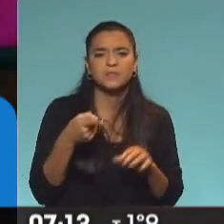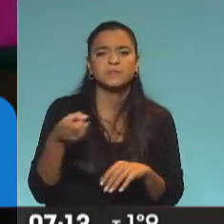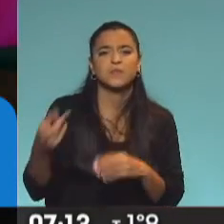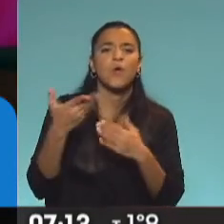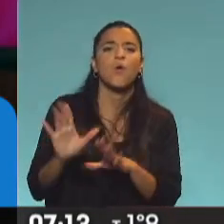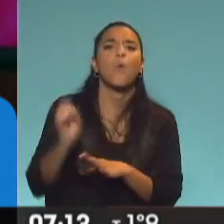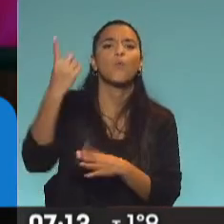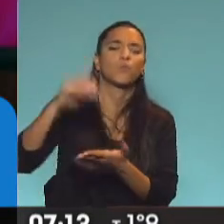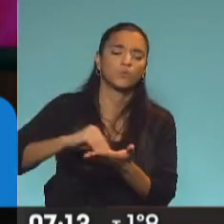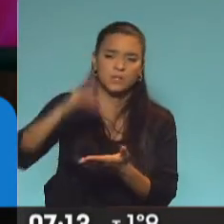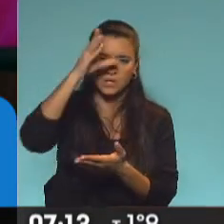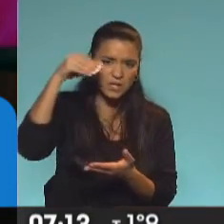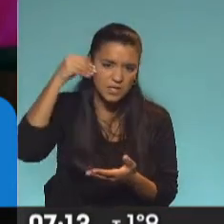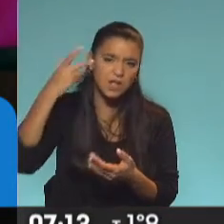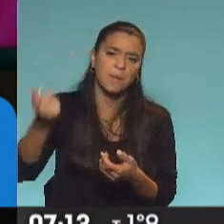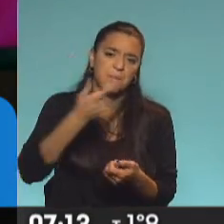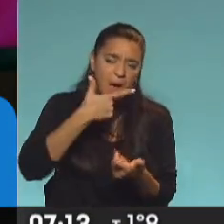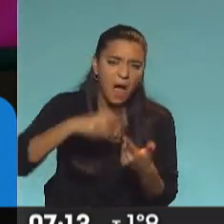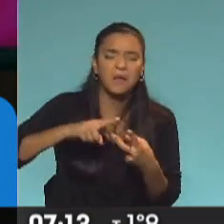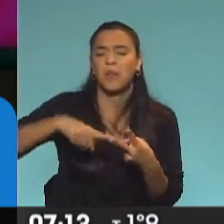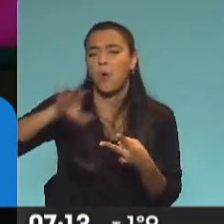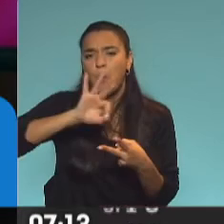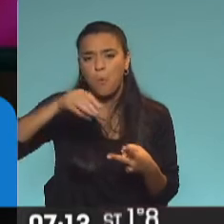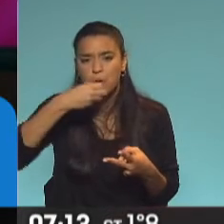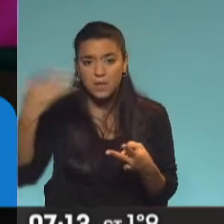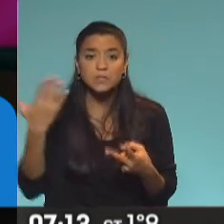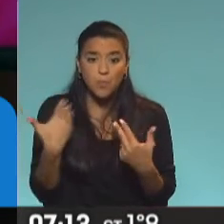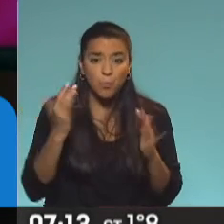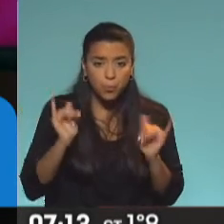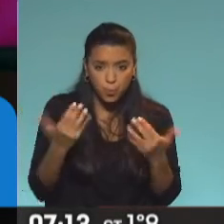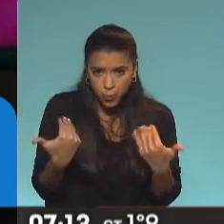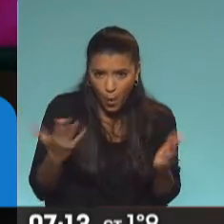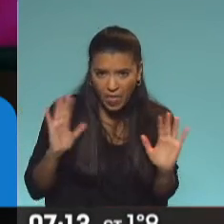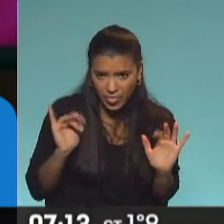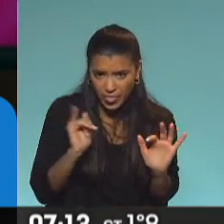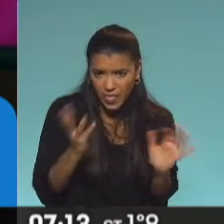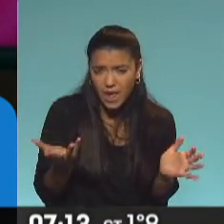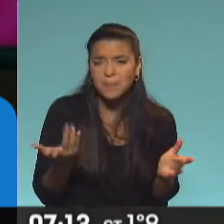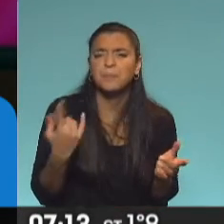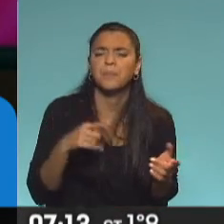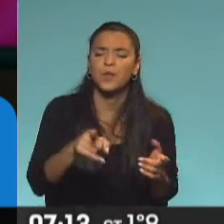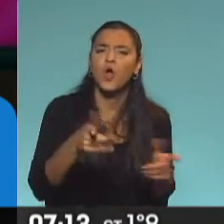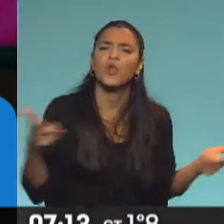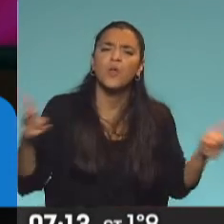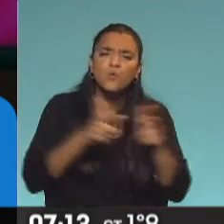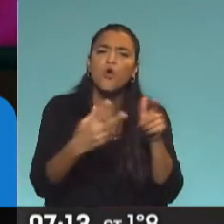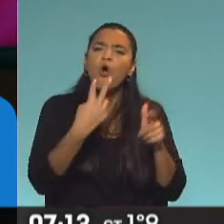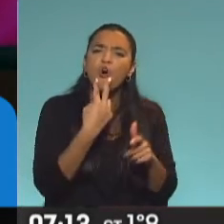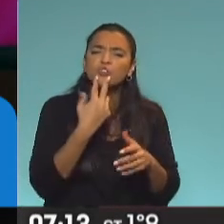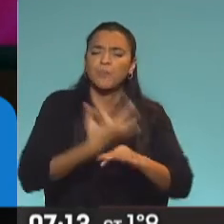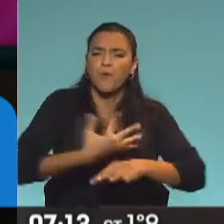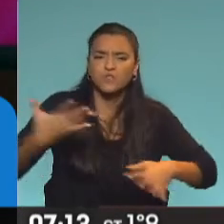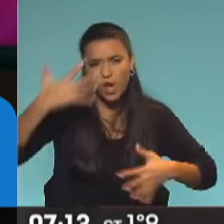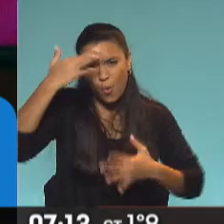a un funcionario, Cristina Kirchner, Mauricio Macri o como se llamara? Sí, claro, por supuesto que puede hacerlo. Ahora, se van a reunir 11 juristas